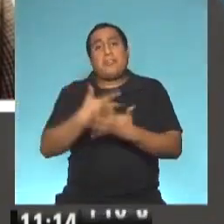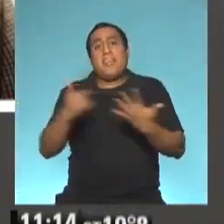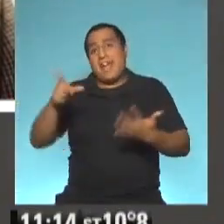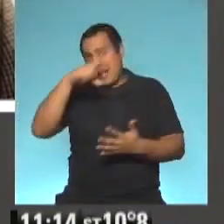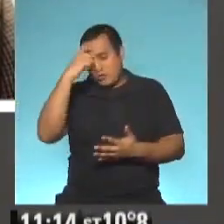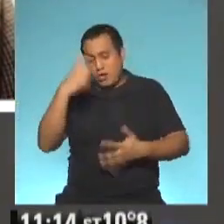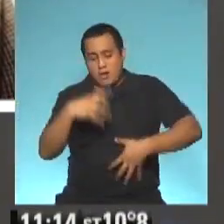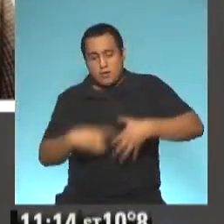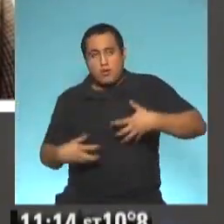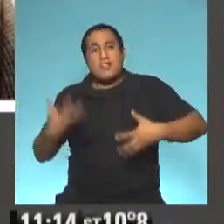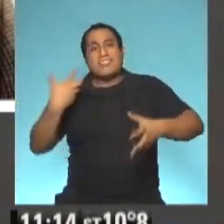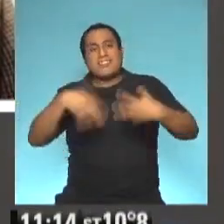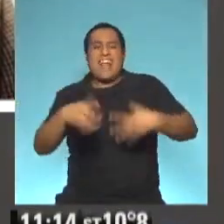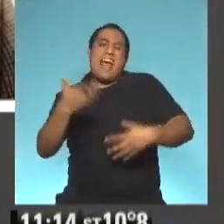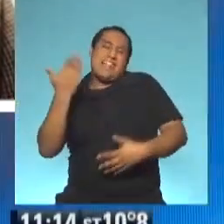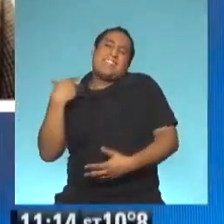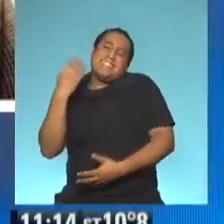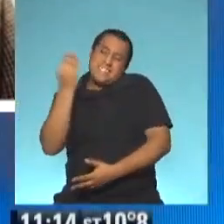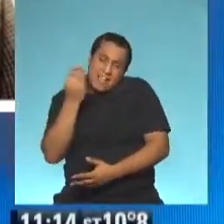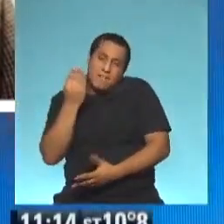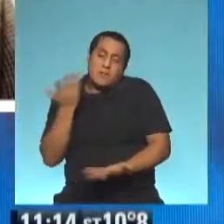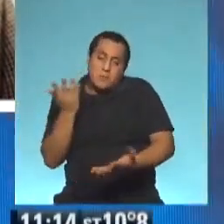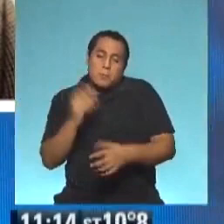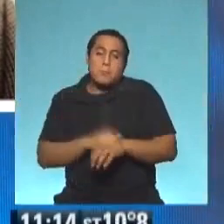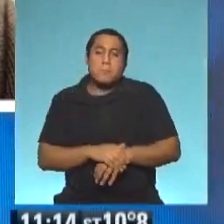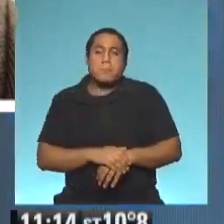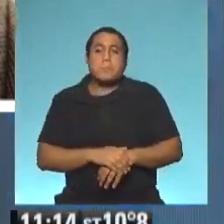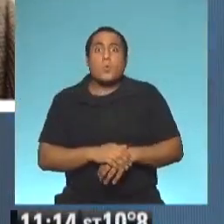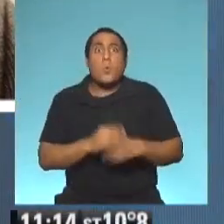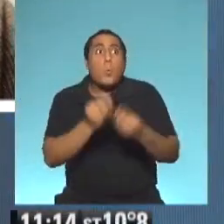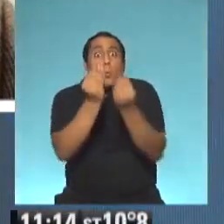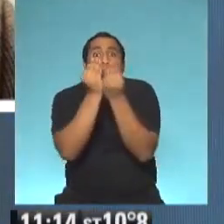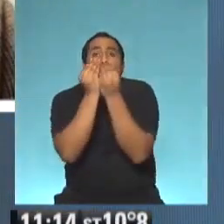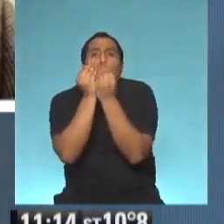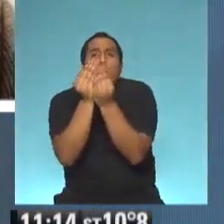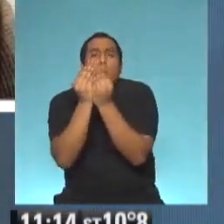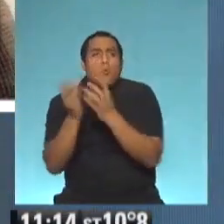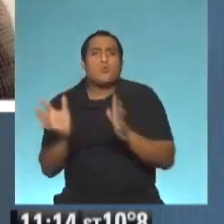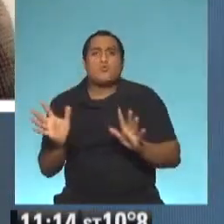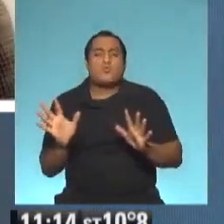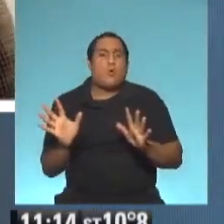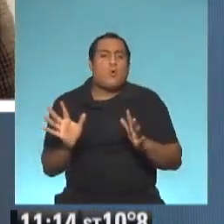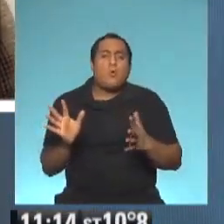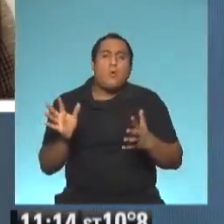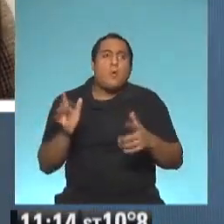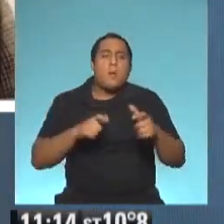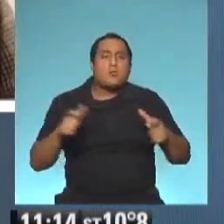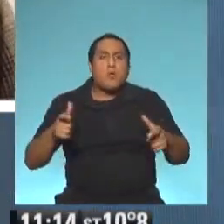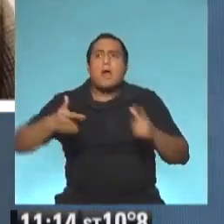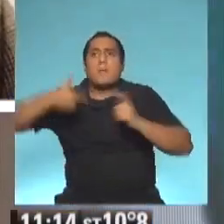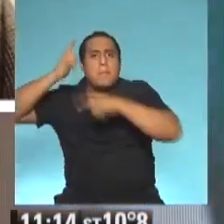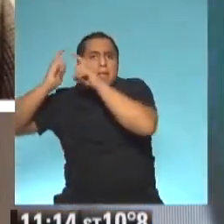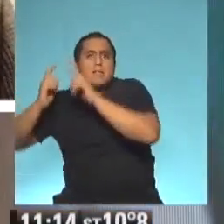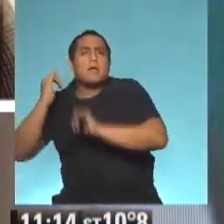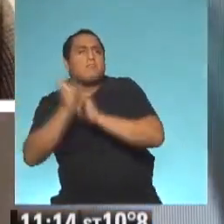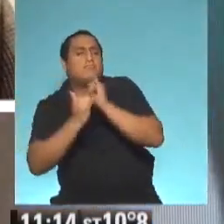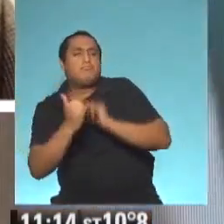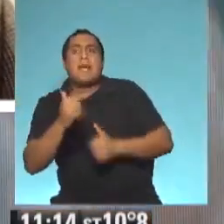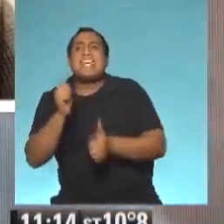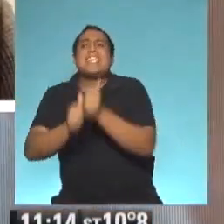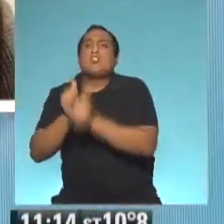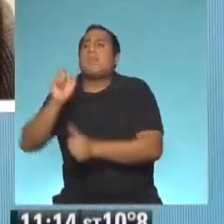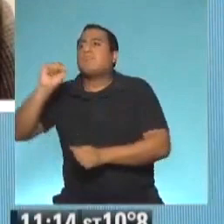de la Donación, el sábado, hubo muchísima conexión de experiencias personales de